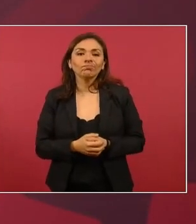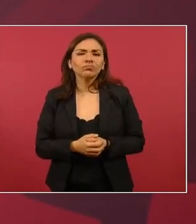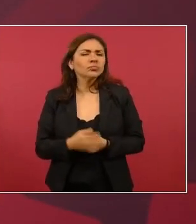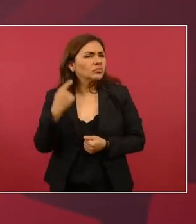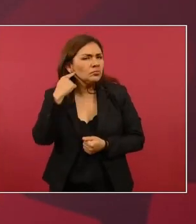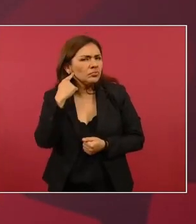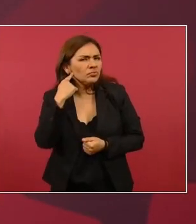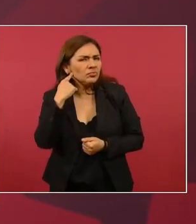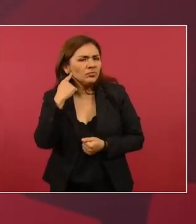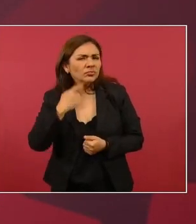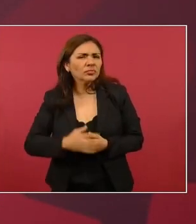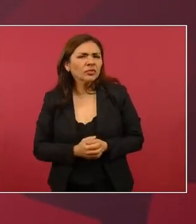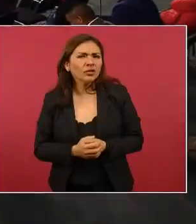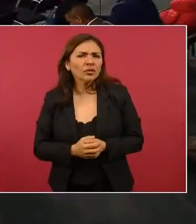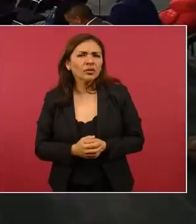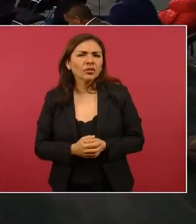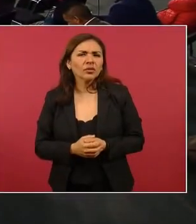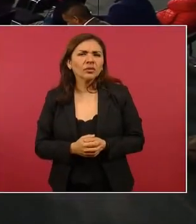¿Cuánto?